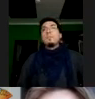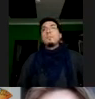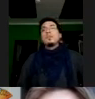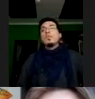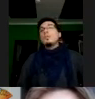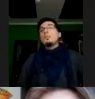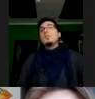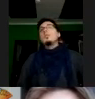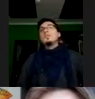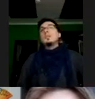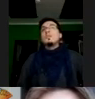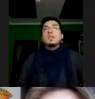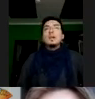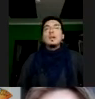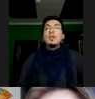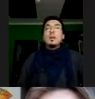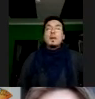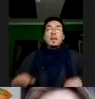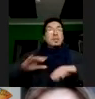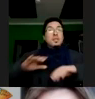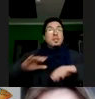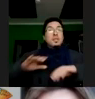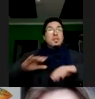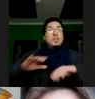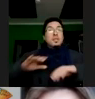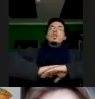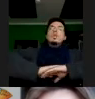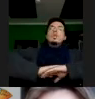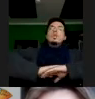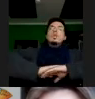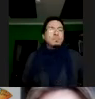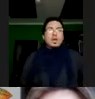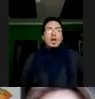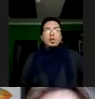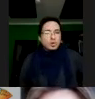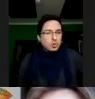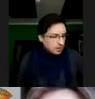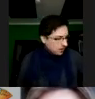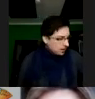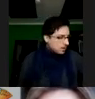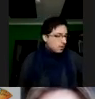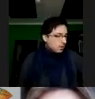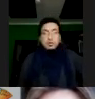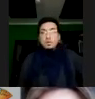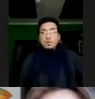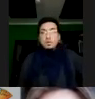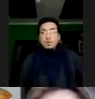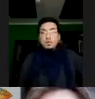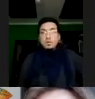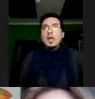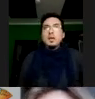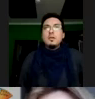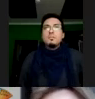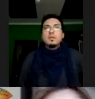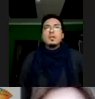elevación. Eso es lo que me permite conocer estos detalles que de una manera desde arriba no se podría. Algunos de ustedes en la guía de trabajo me hizo una pregunta